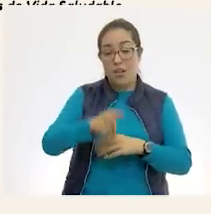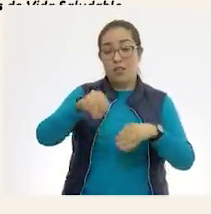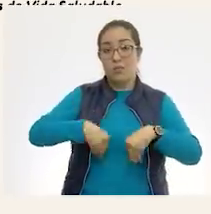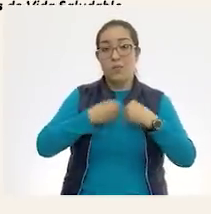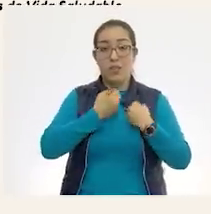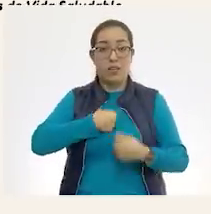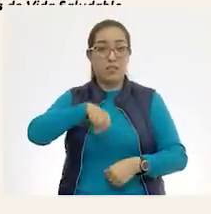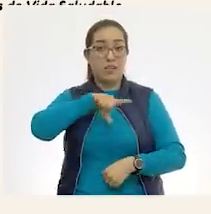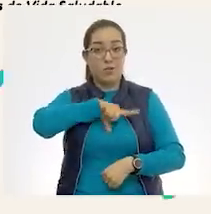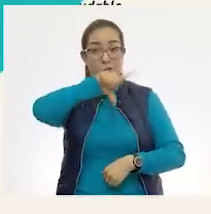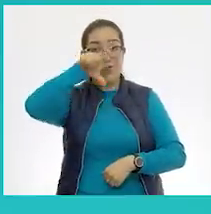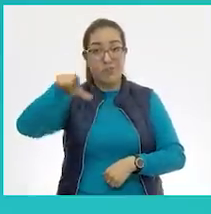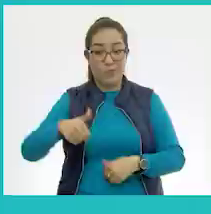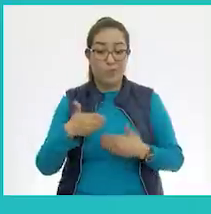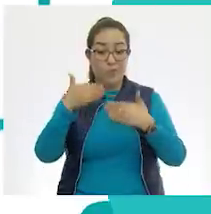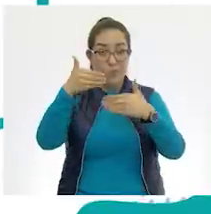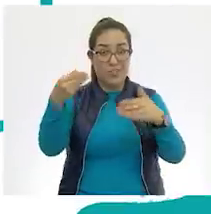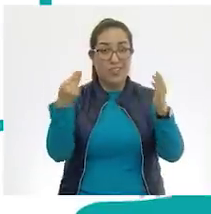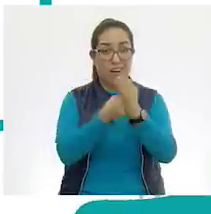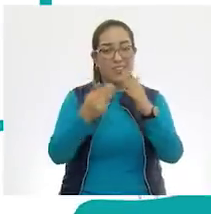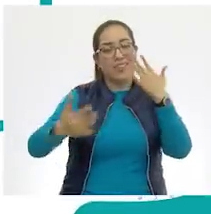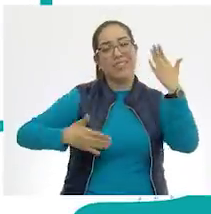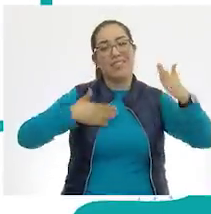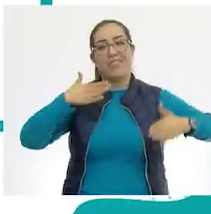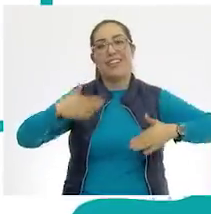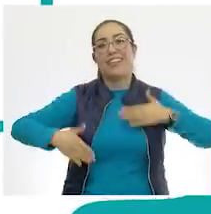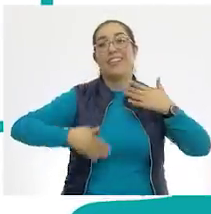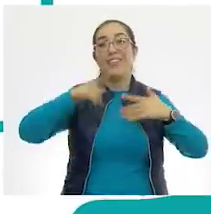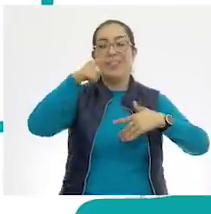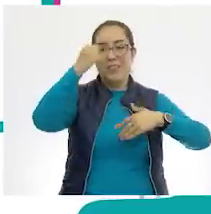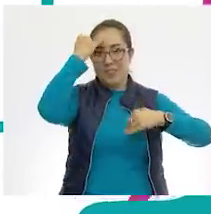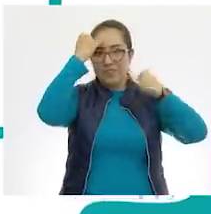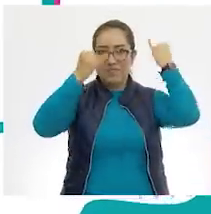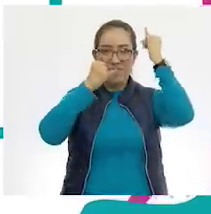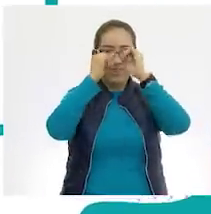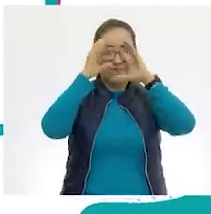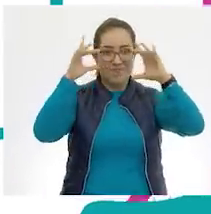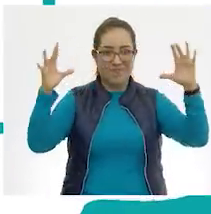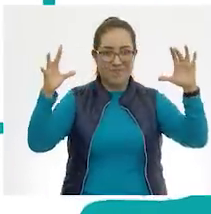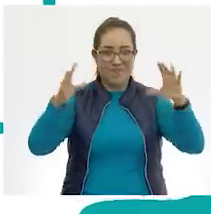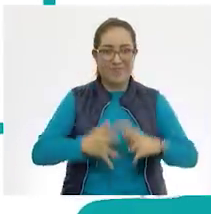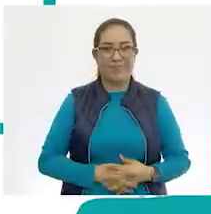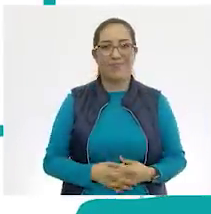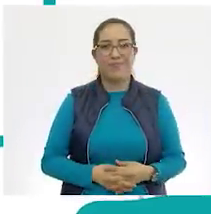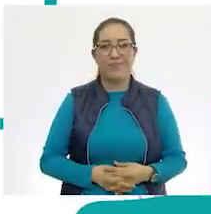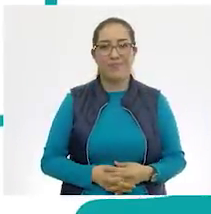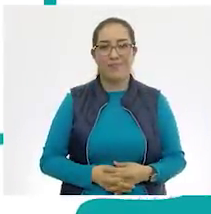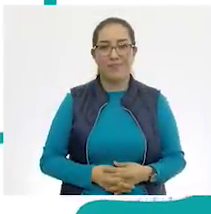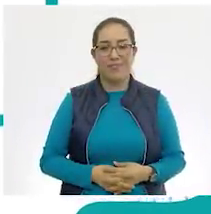vida saludable. Te divertirás y pondrás en acción tu creatividad.